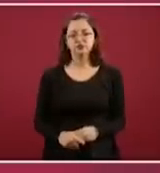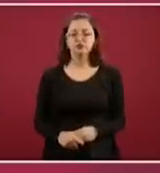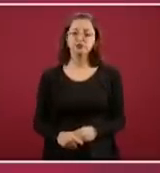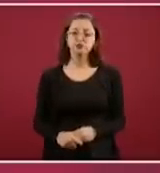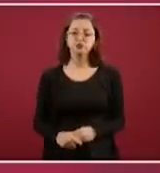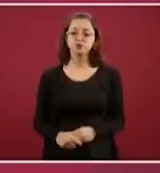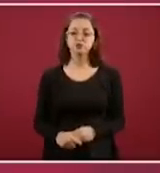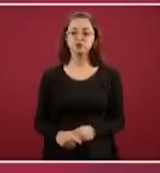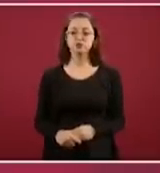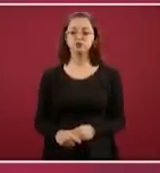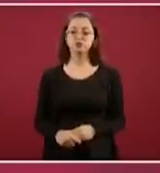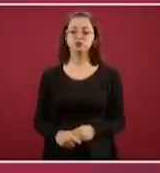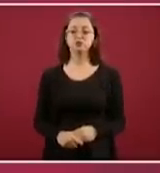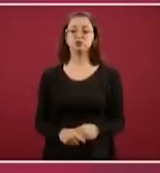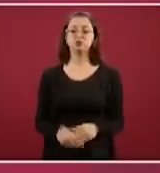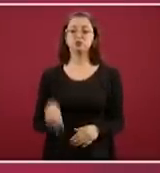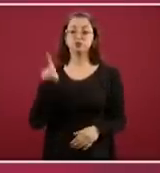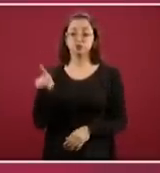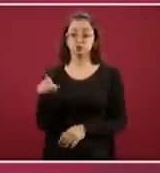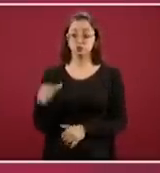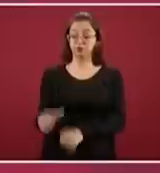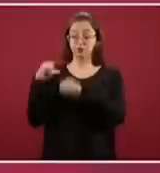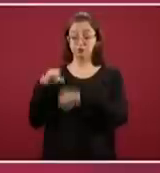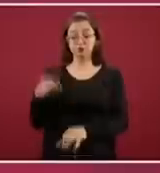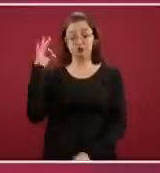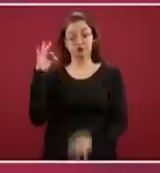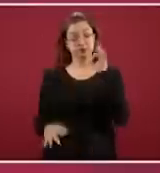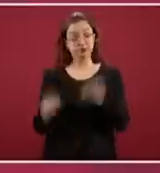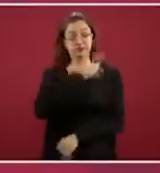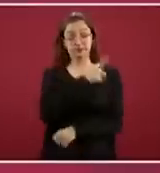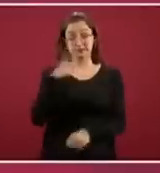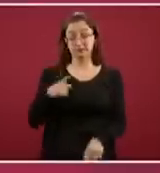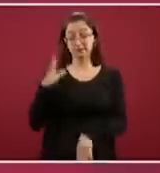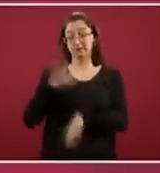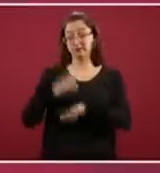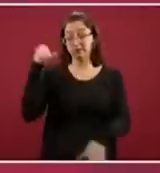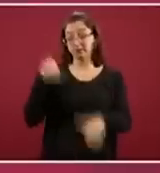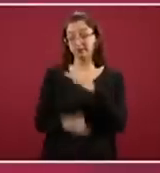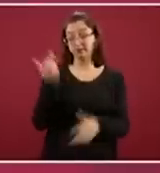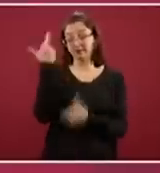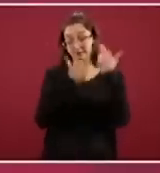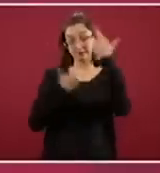y que el Poder Judicial revise el caso.